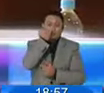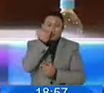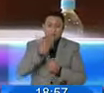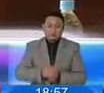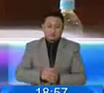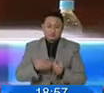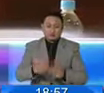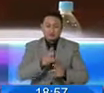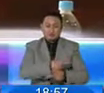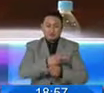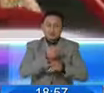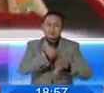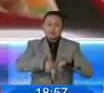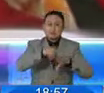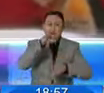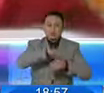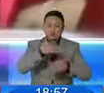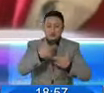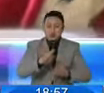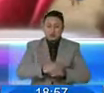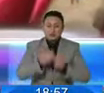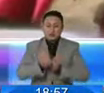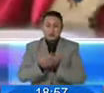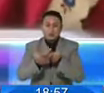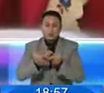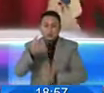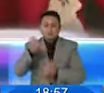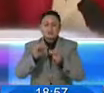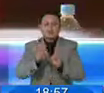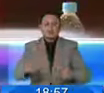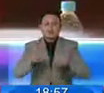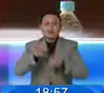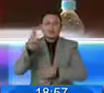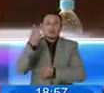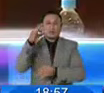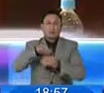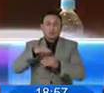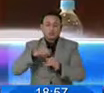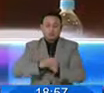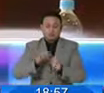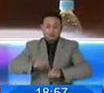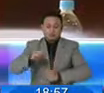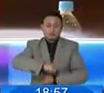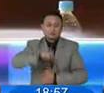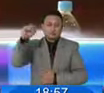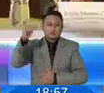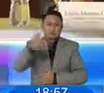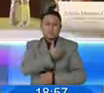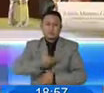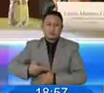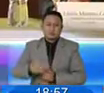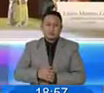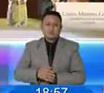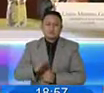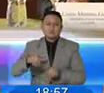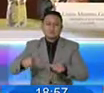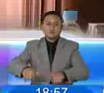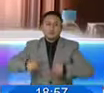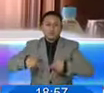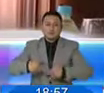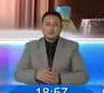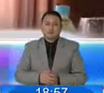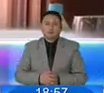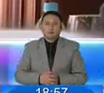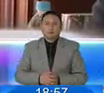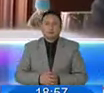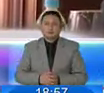Consejo Nacional Electoral diera a conocer los resultados de la segunda vuelta, quedan como ganador a la presidencia, a Lenín Moreno. Quiero